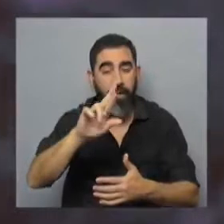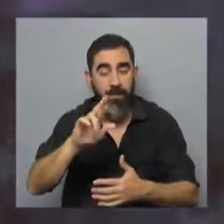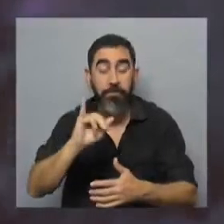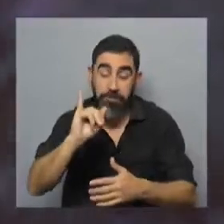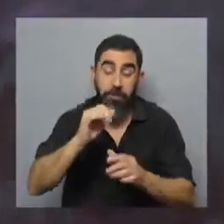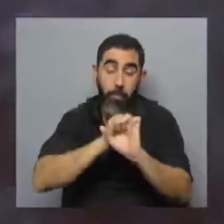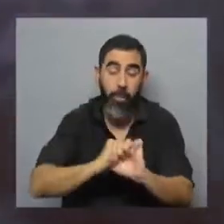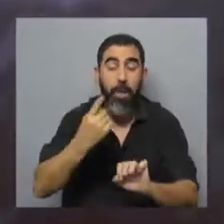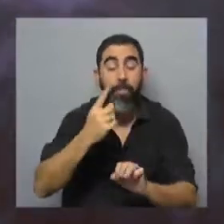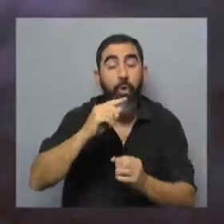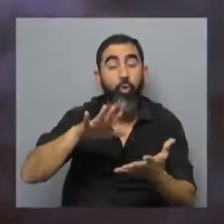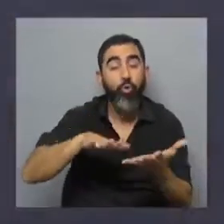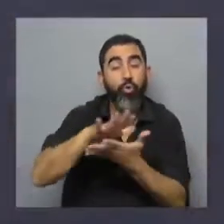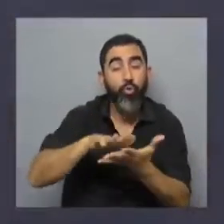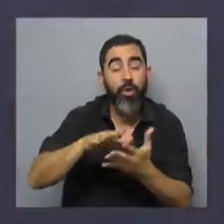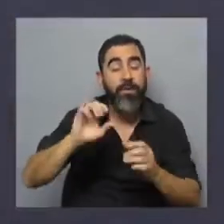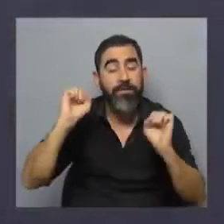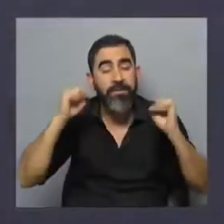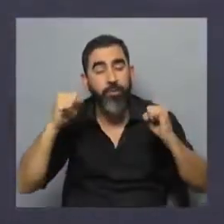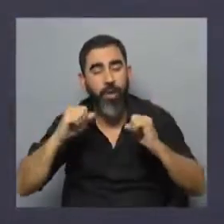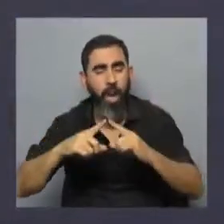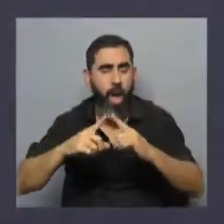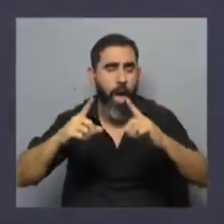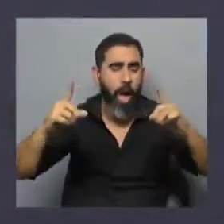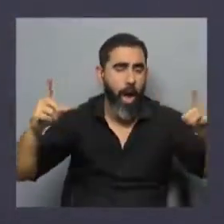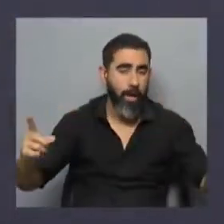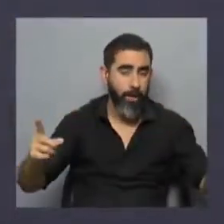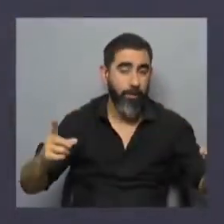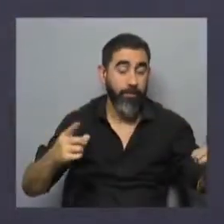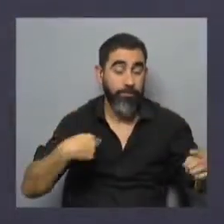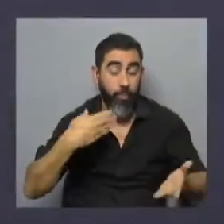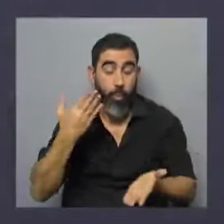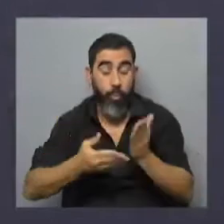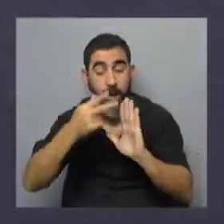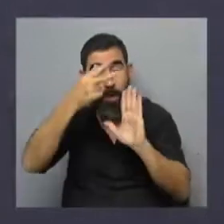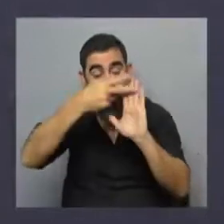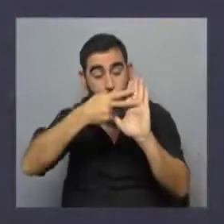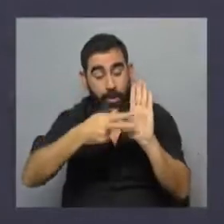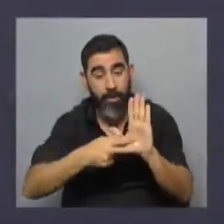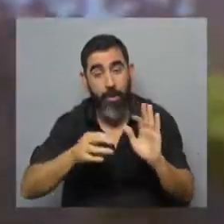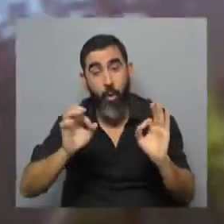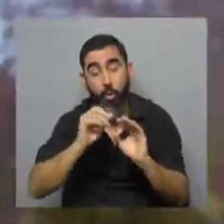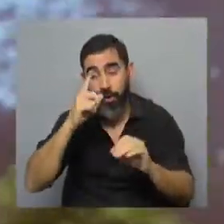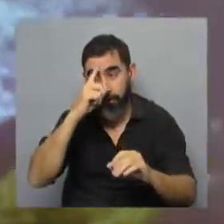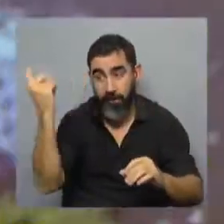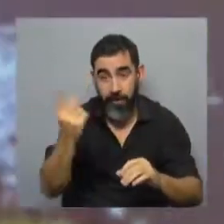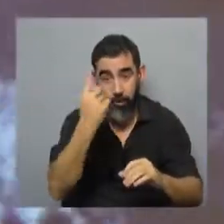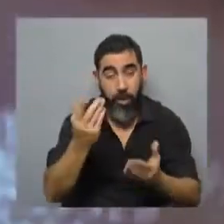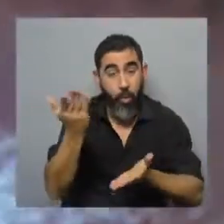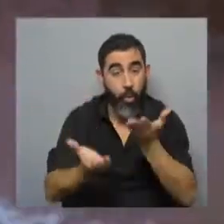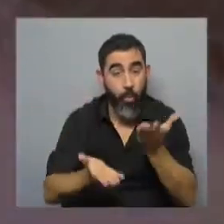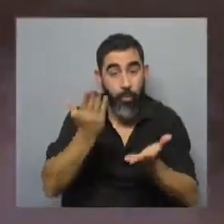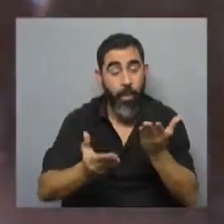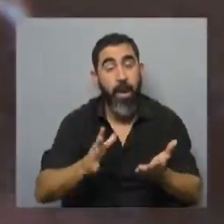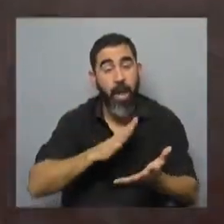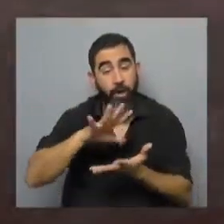Lucía, la zona buffer es bastante extensa. Uno lo compara con la normativa vigente o con la bibliografía internacional y tenemos